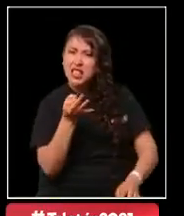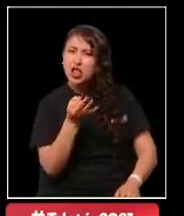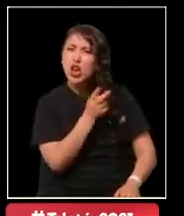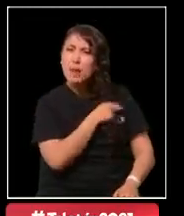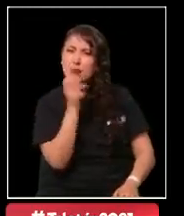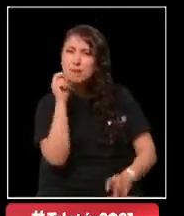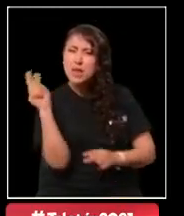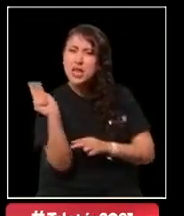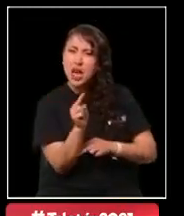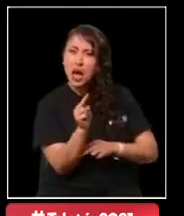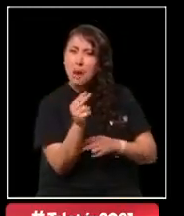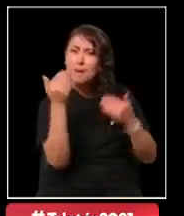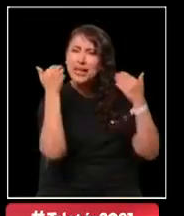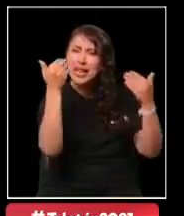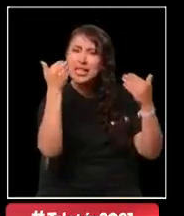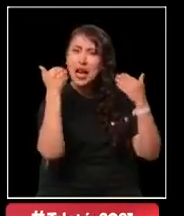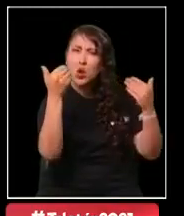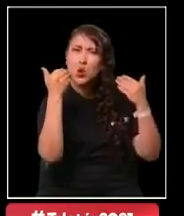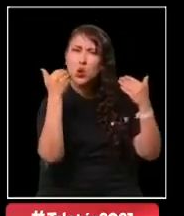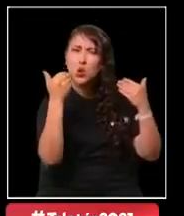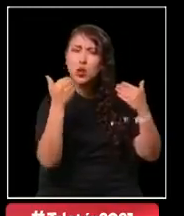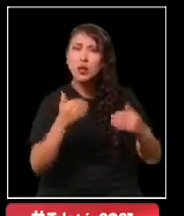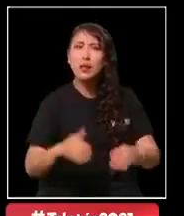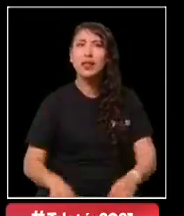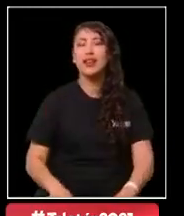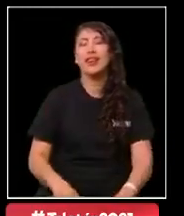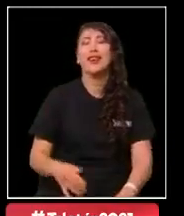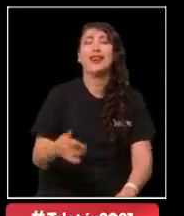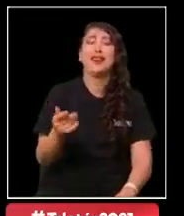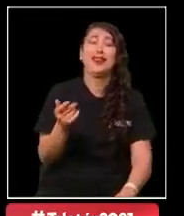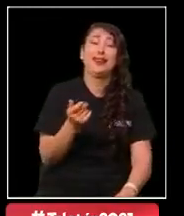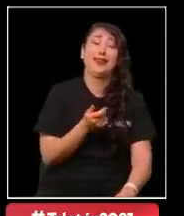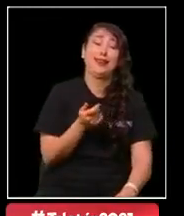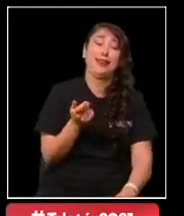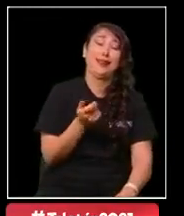dice, mándale saludo al viejo sabroso.